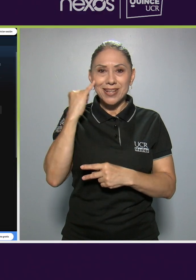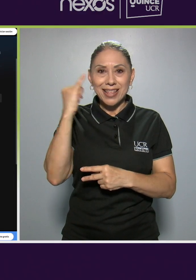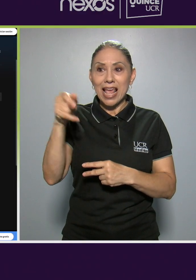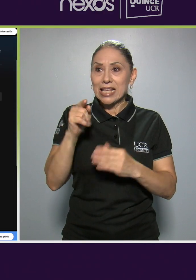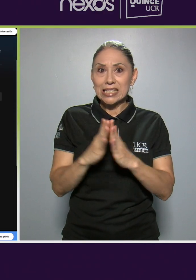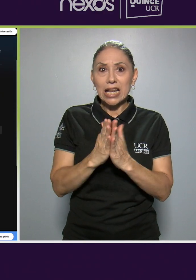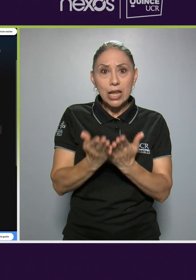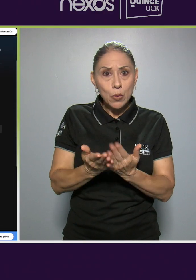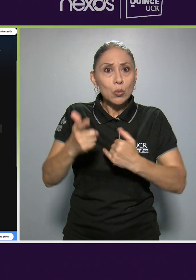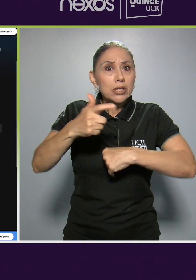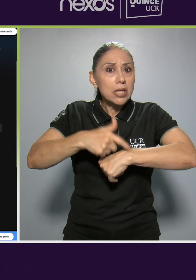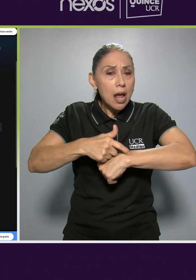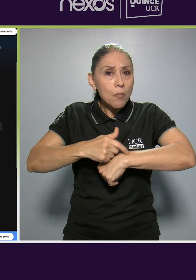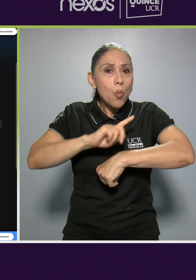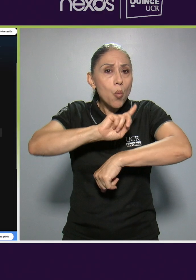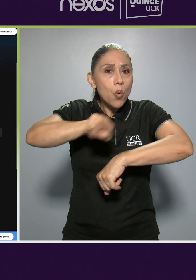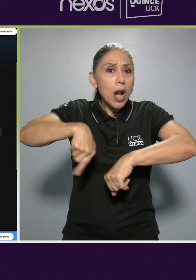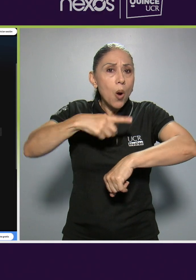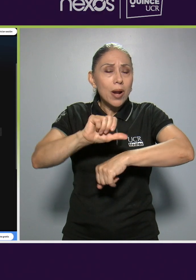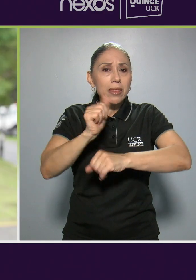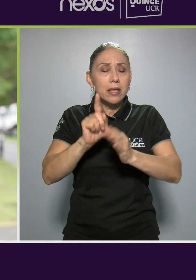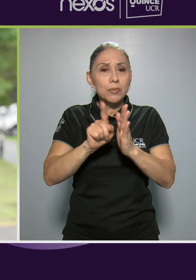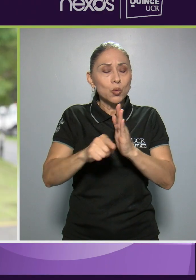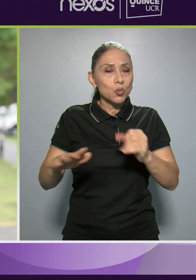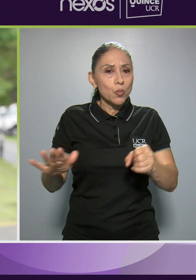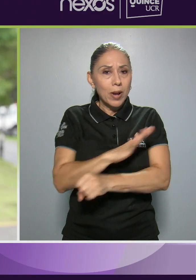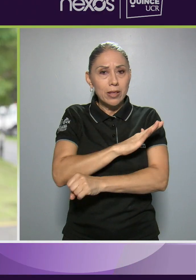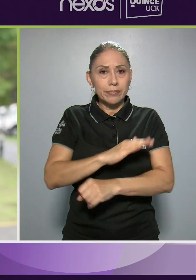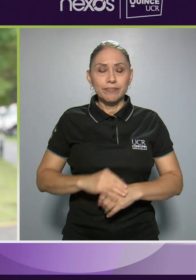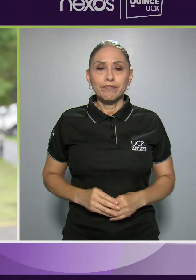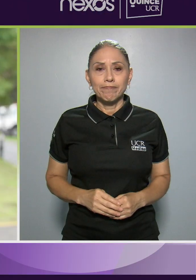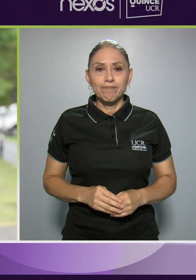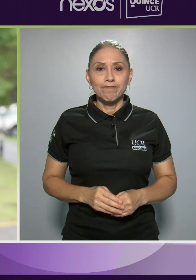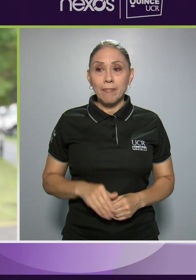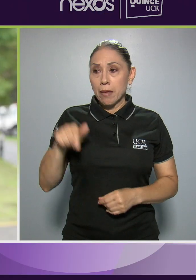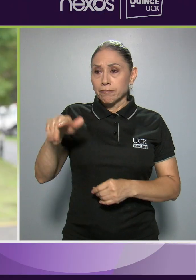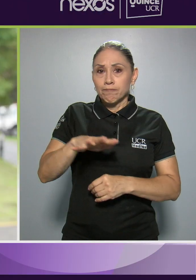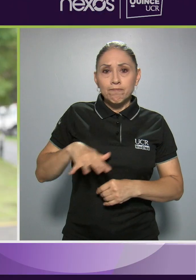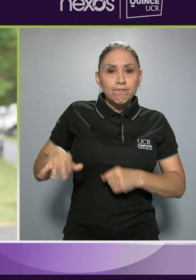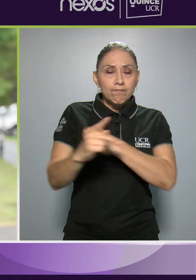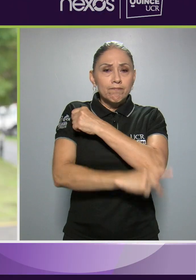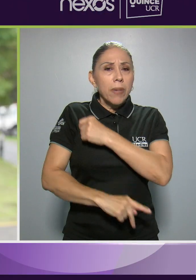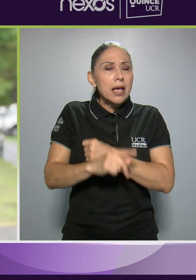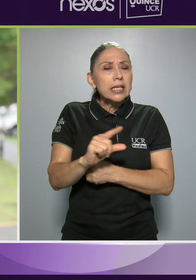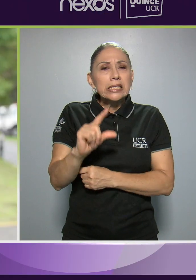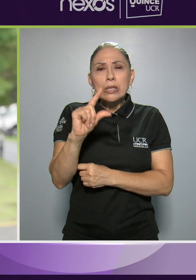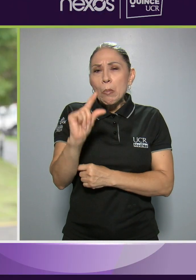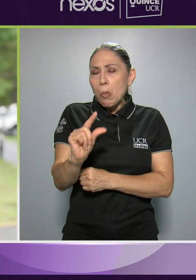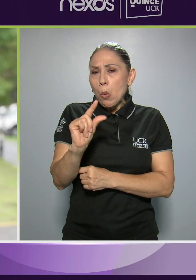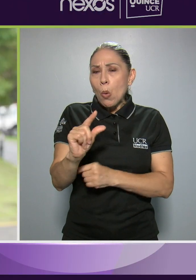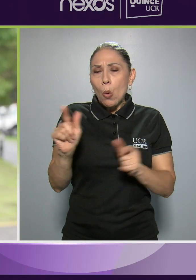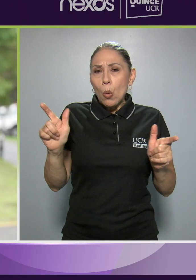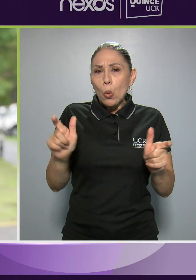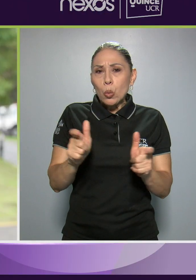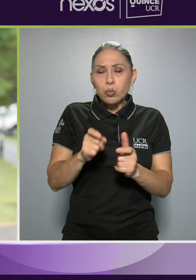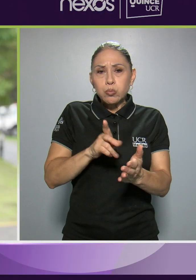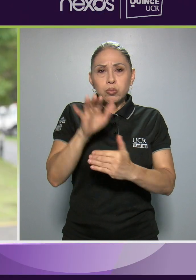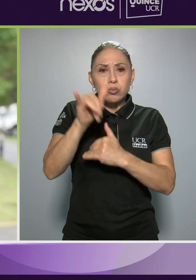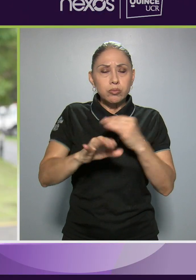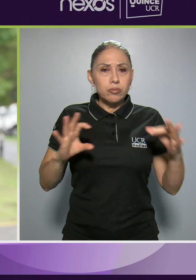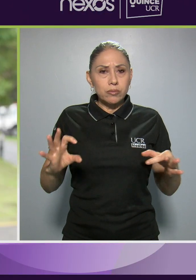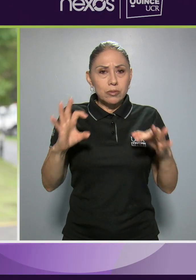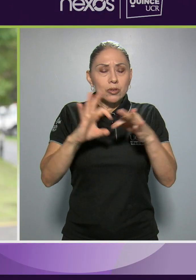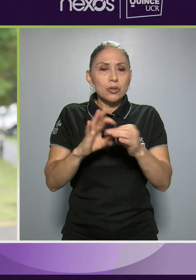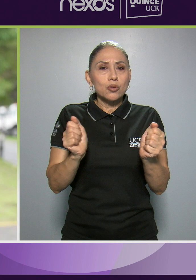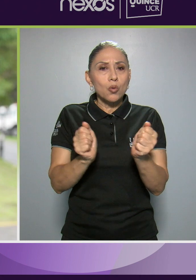dura 1 hora y 10 completo. Bueno, en el país hay muy pocos proyectos, ¿verdad?, que están relacionados con la